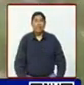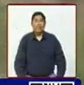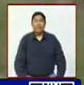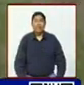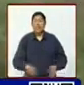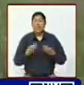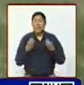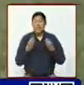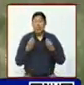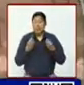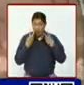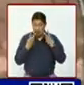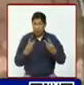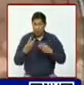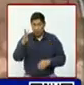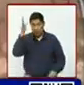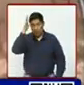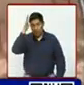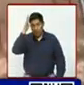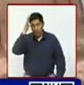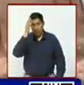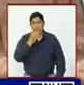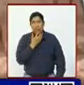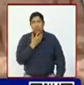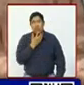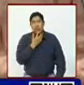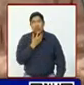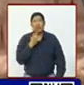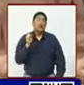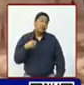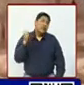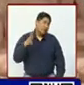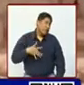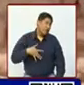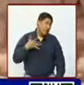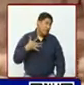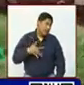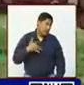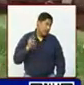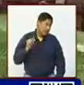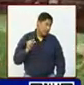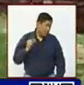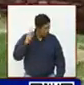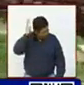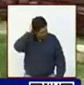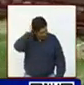¿Estás nervioso de ver a tu papá? Ya, unglaublich nervös. Sí, se siente un poquito